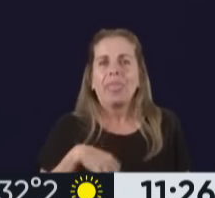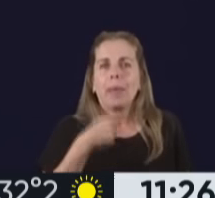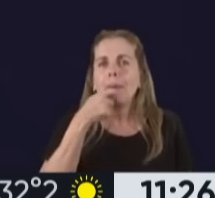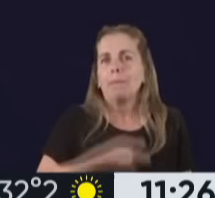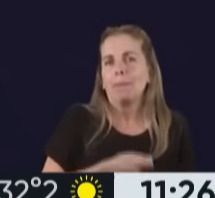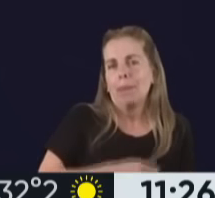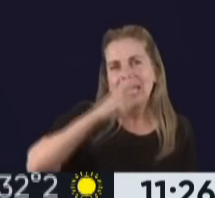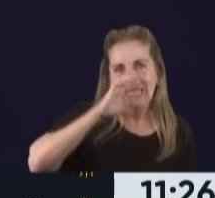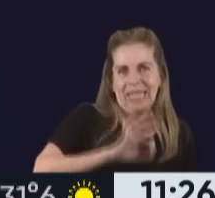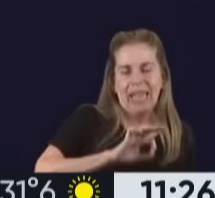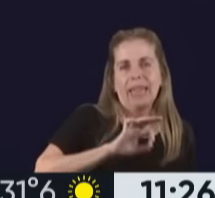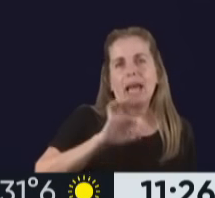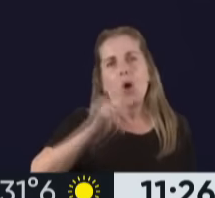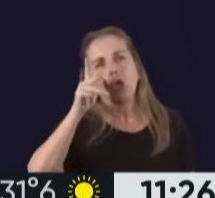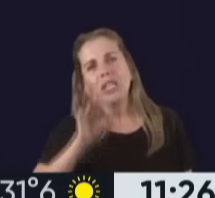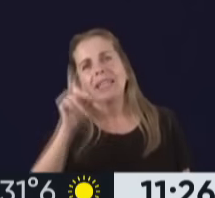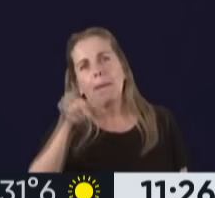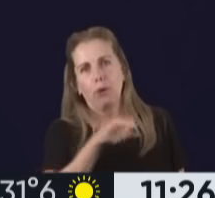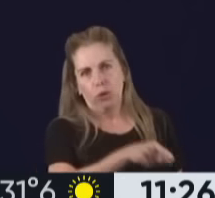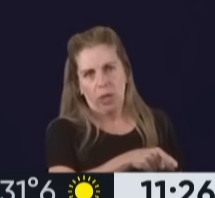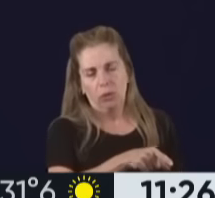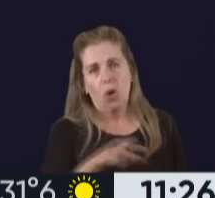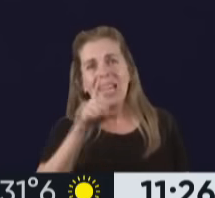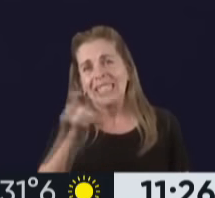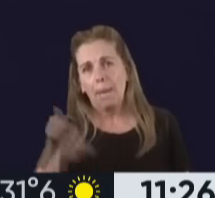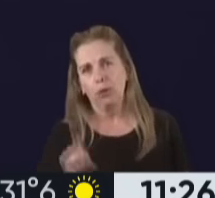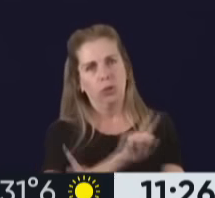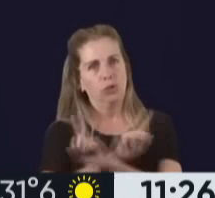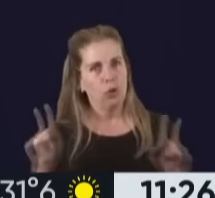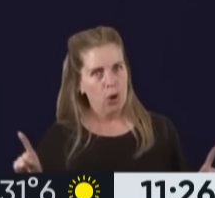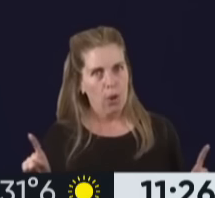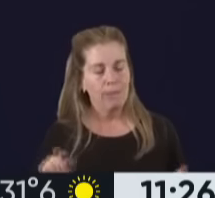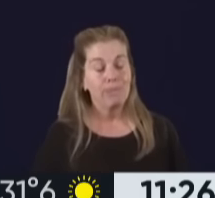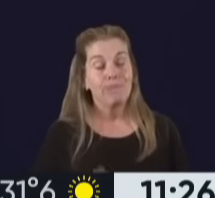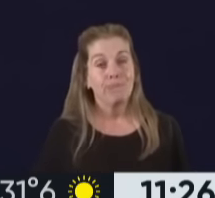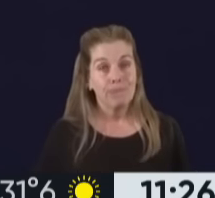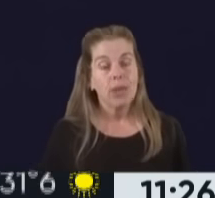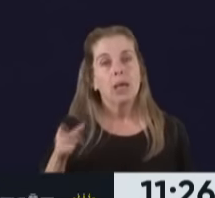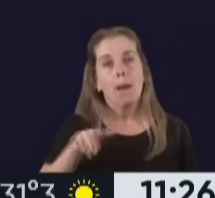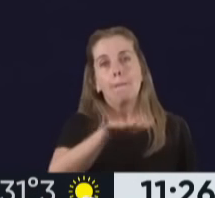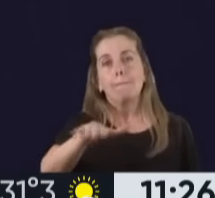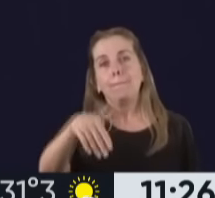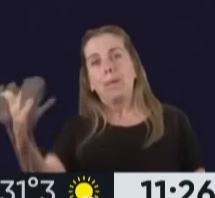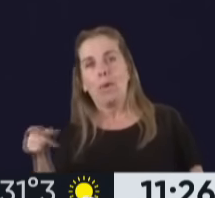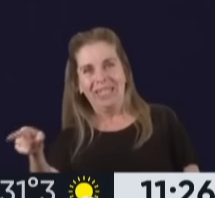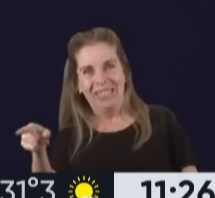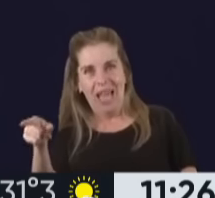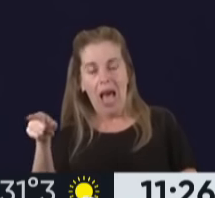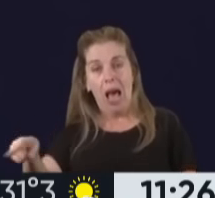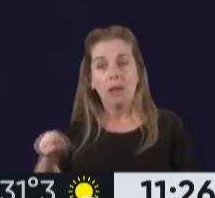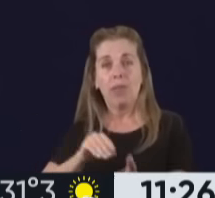de los gastos de estos hospitales, no del 100%. Los consejeros de la provincia deudora, es decir, quienes aprueban los gastos de